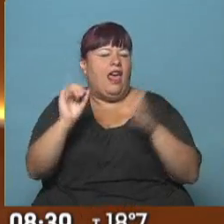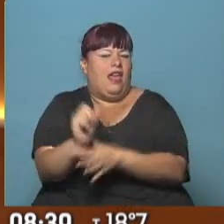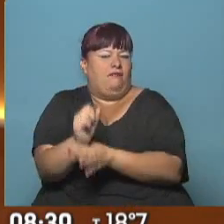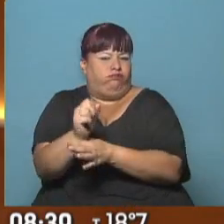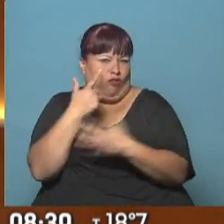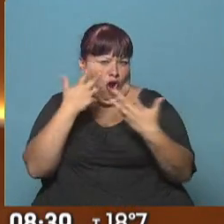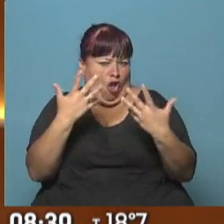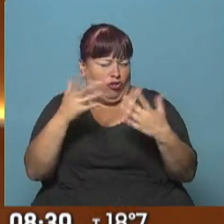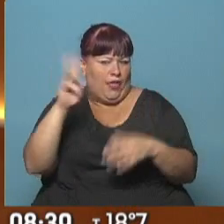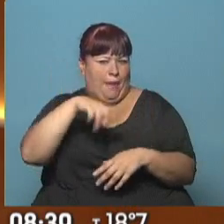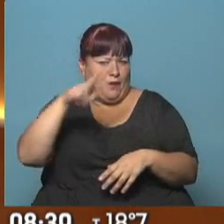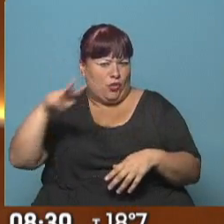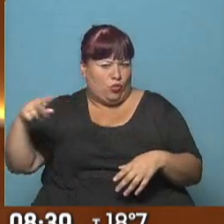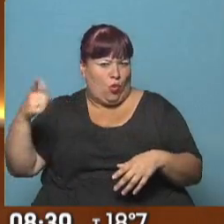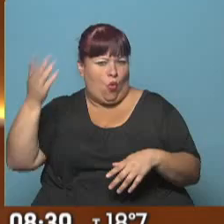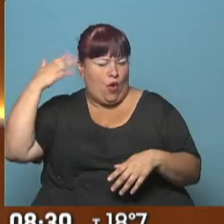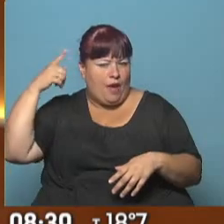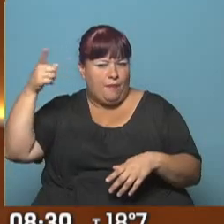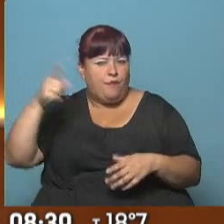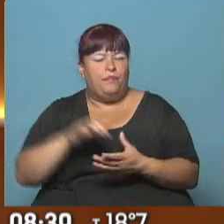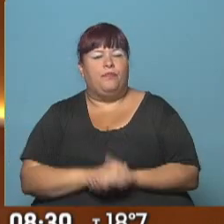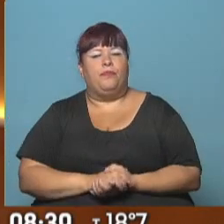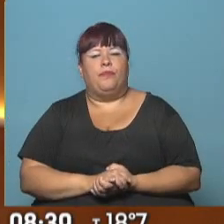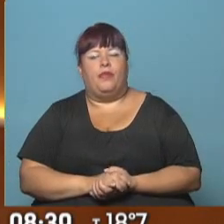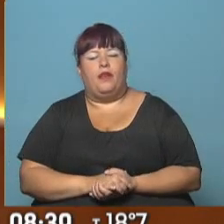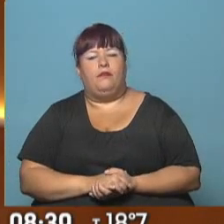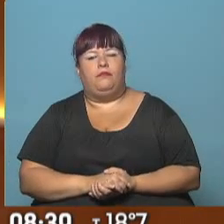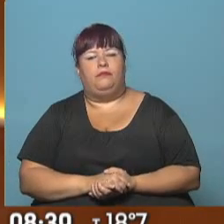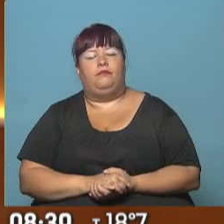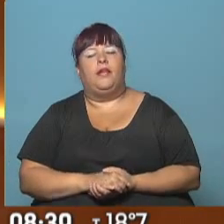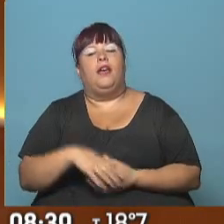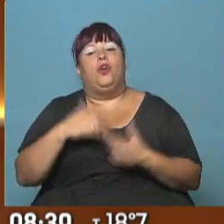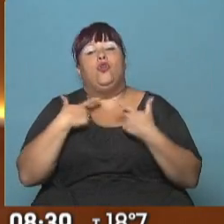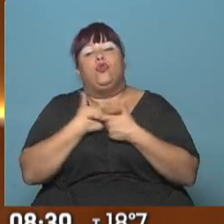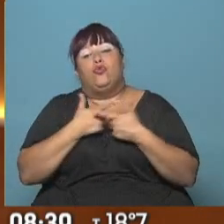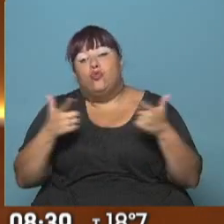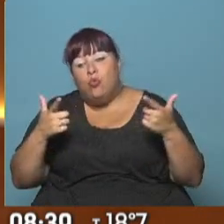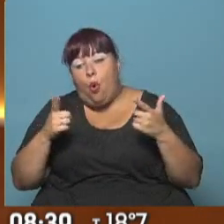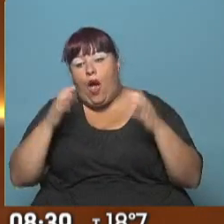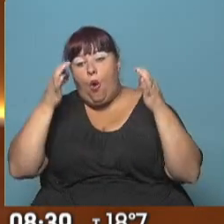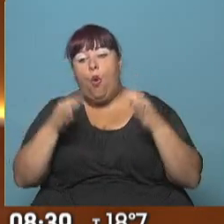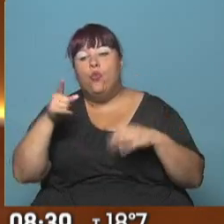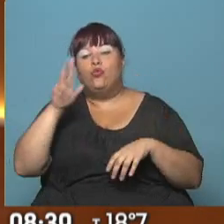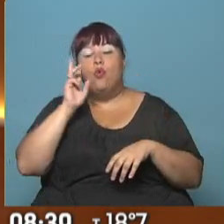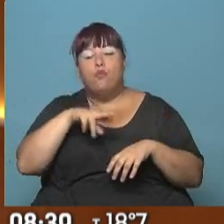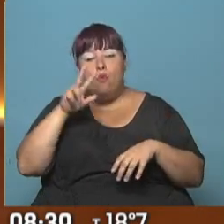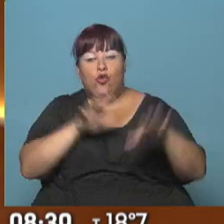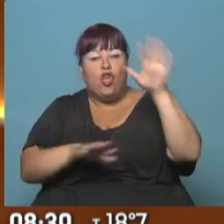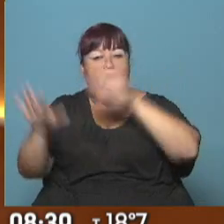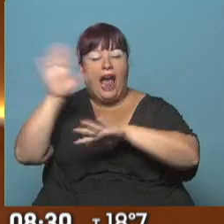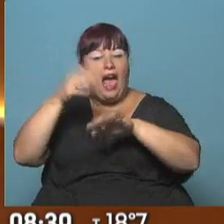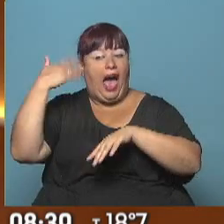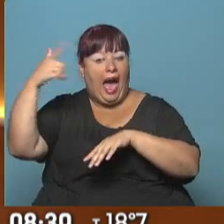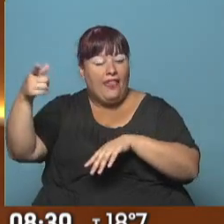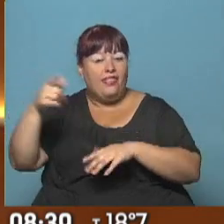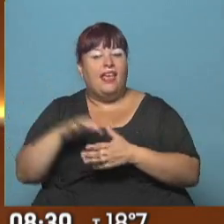grandes nombres del arte occidental. Y tuvimos la fortuna de que ese museo está en refacción de hace un